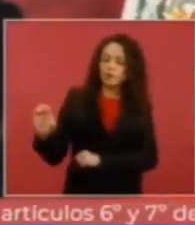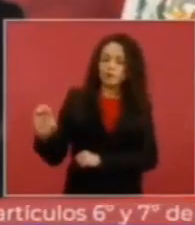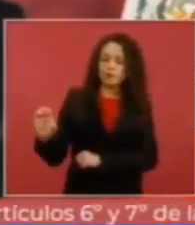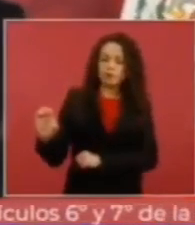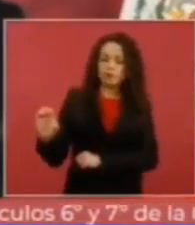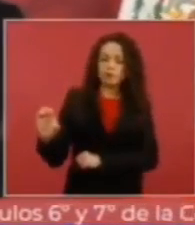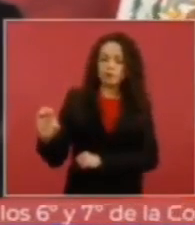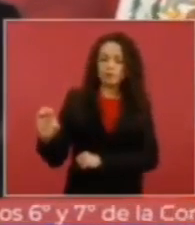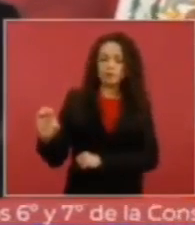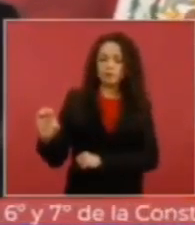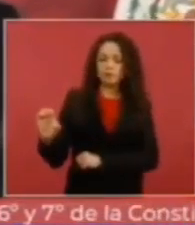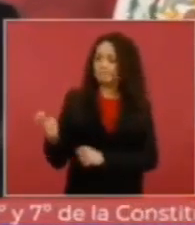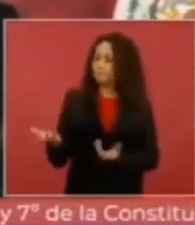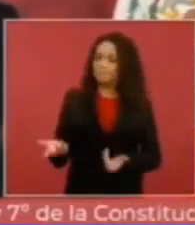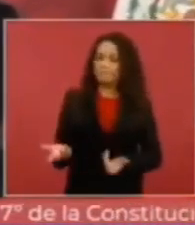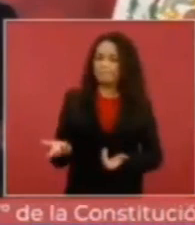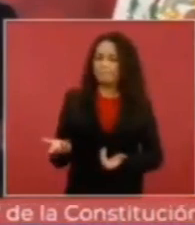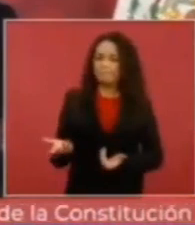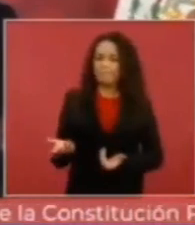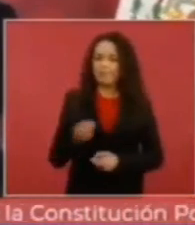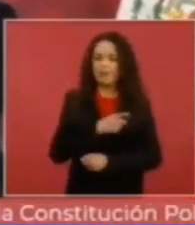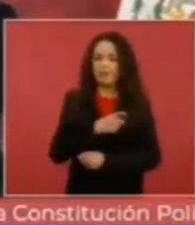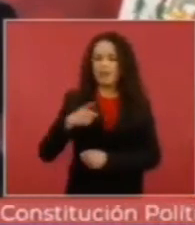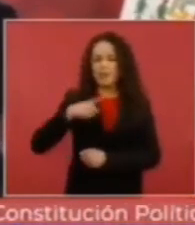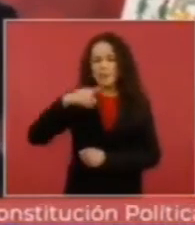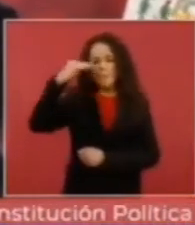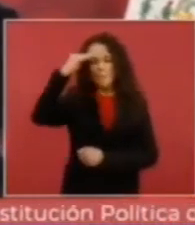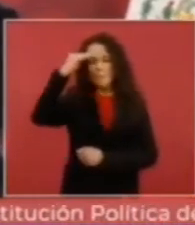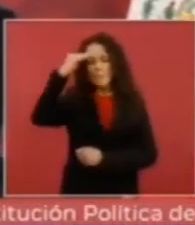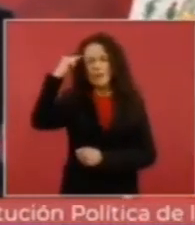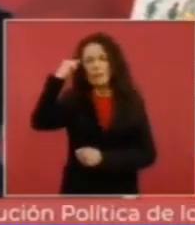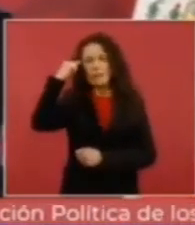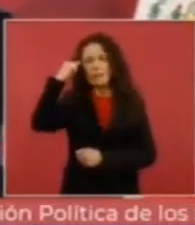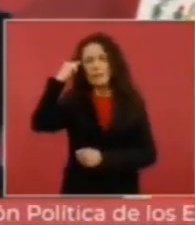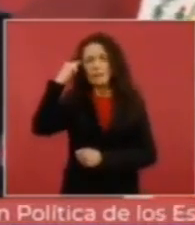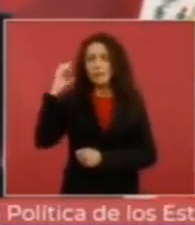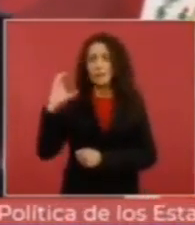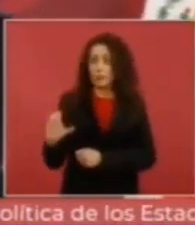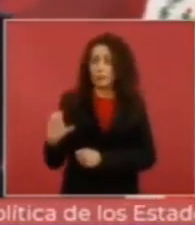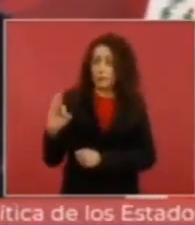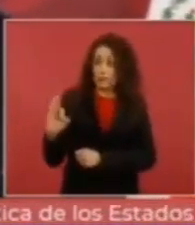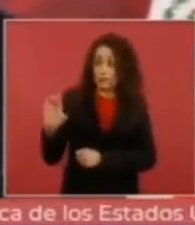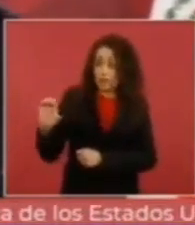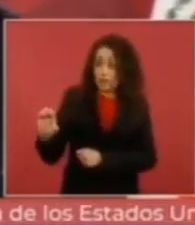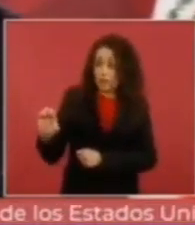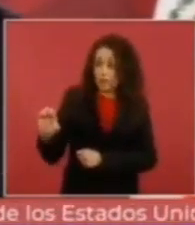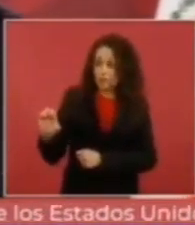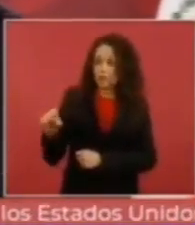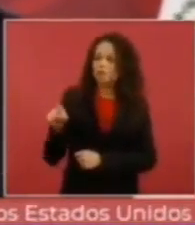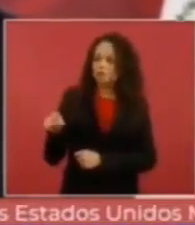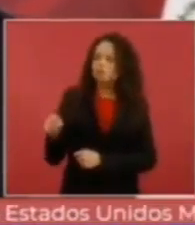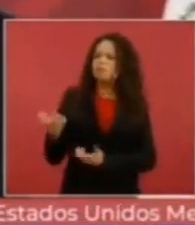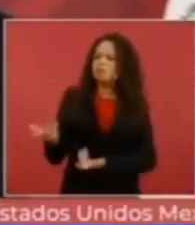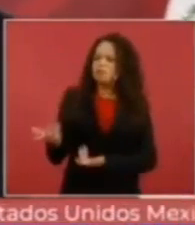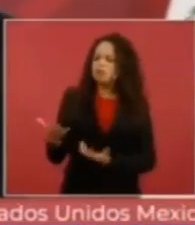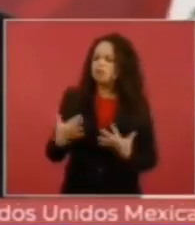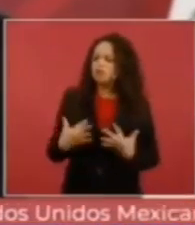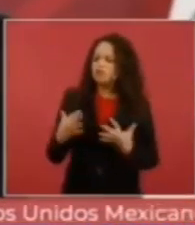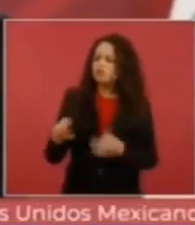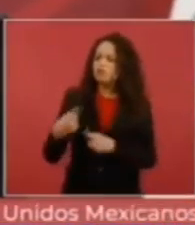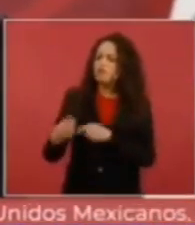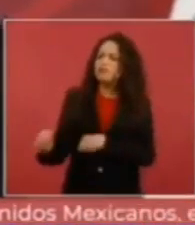Nada más que piensen que la Comisión Federal de Electricidad fue creada por el